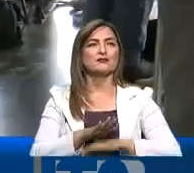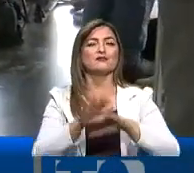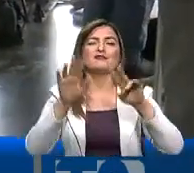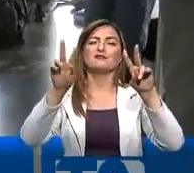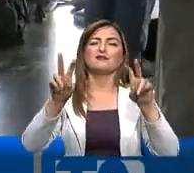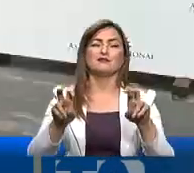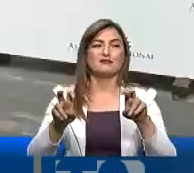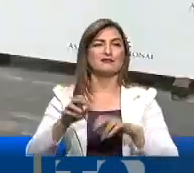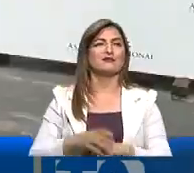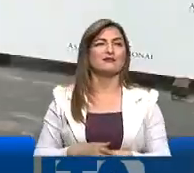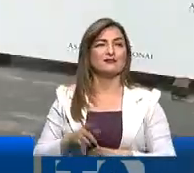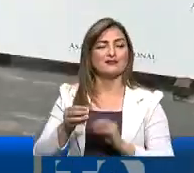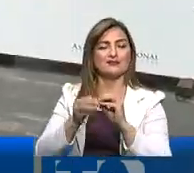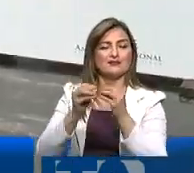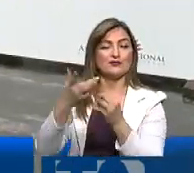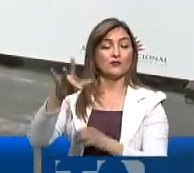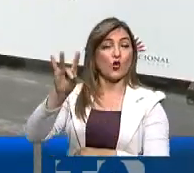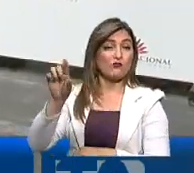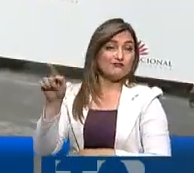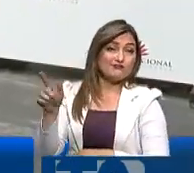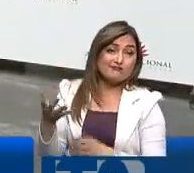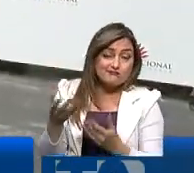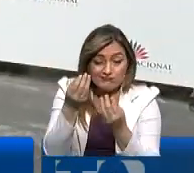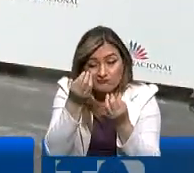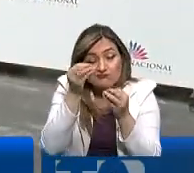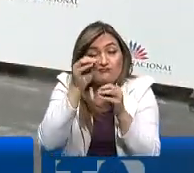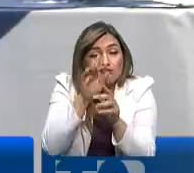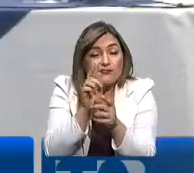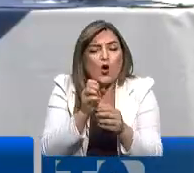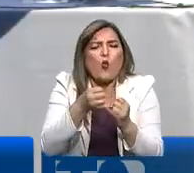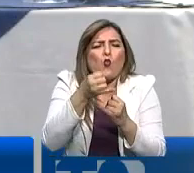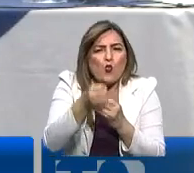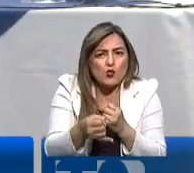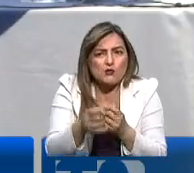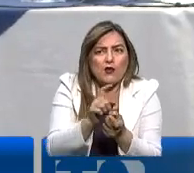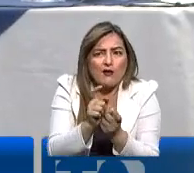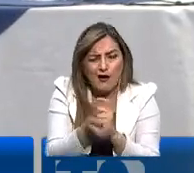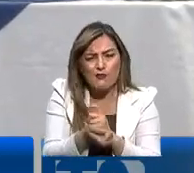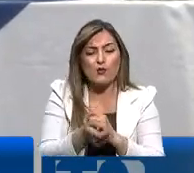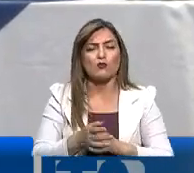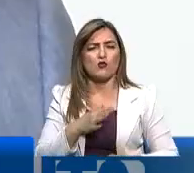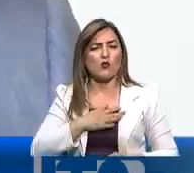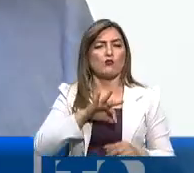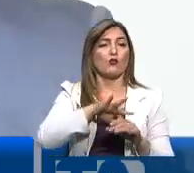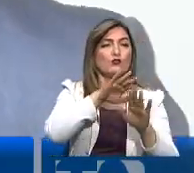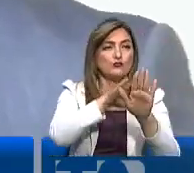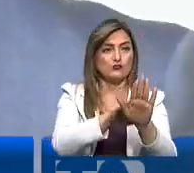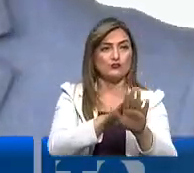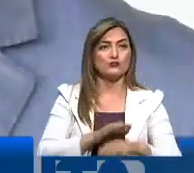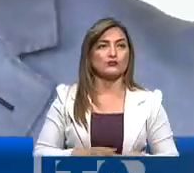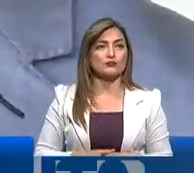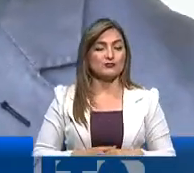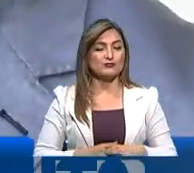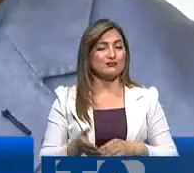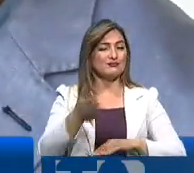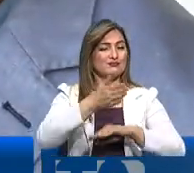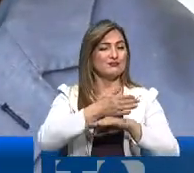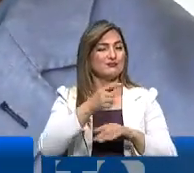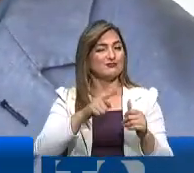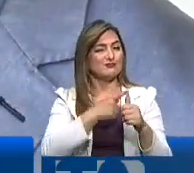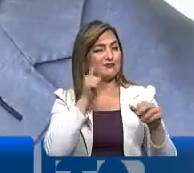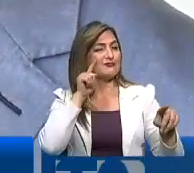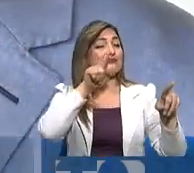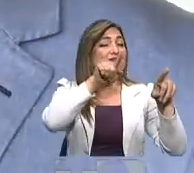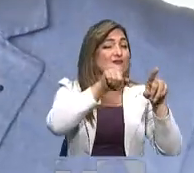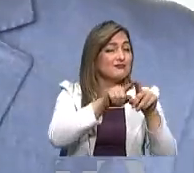ya Edgar Quesada de Pachacuti señaló que el informe fue cambiado a última hora, pese a que votó a favor. Lo que se acordó es que sea el